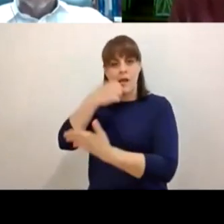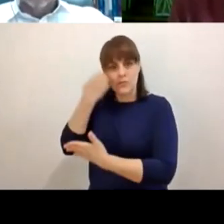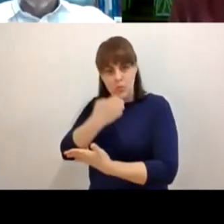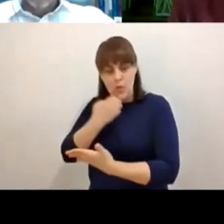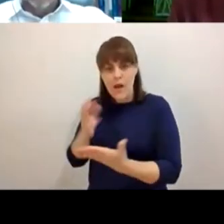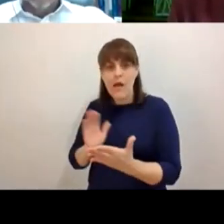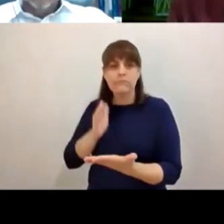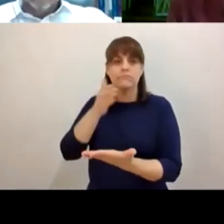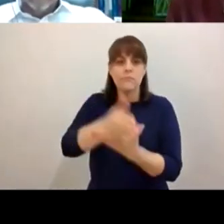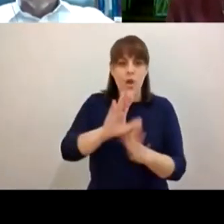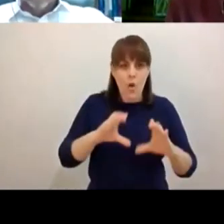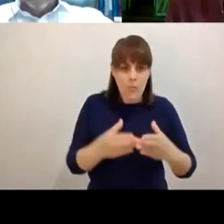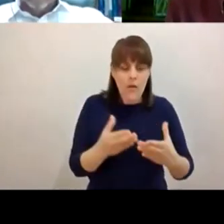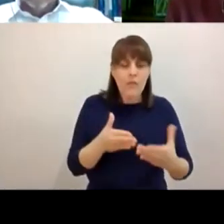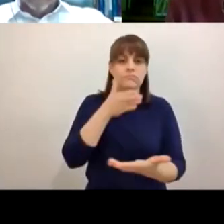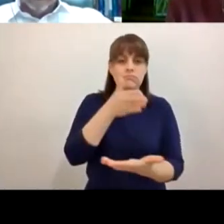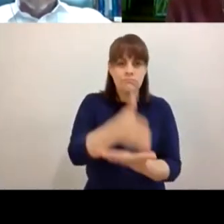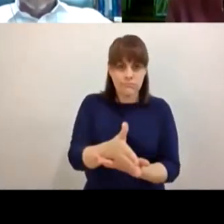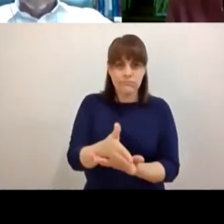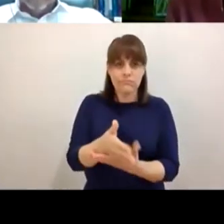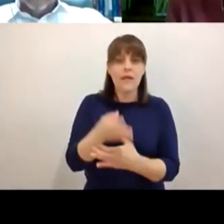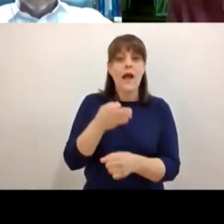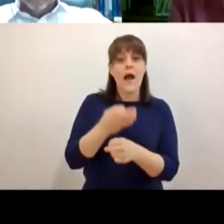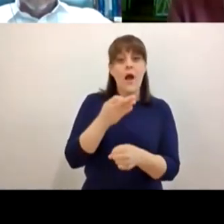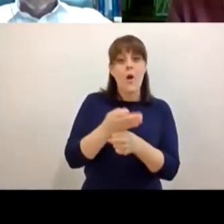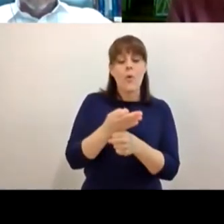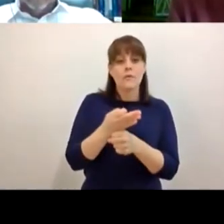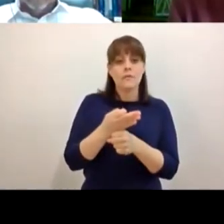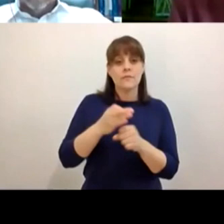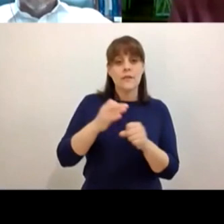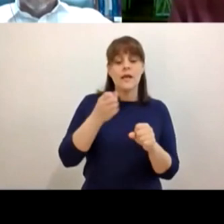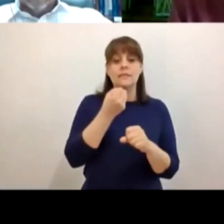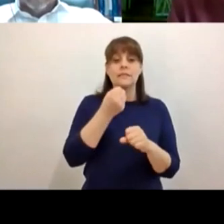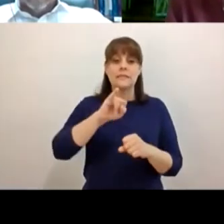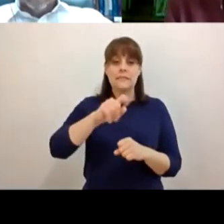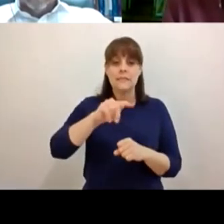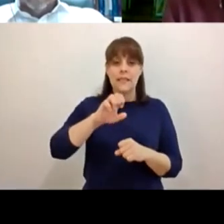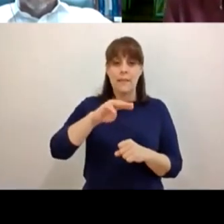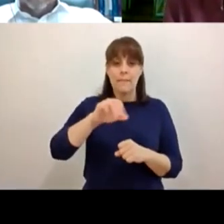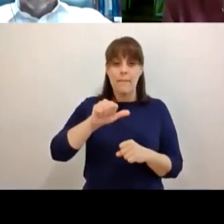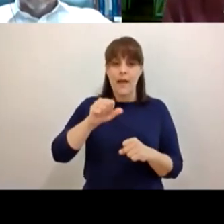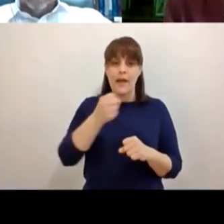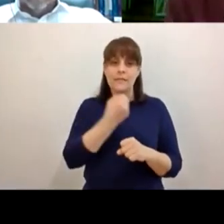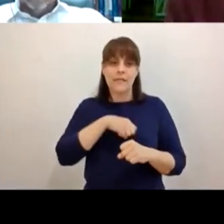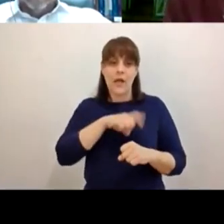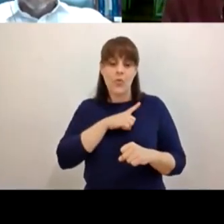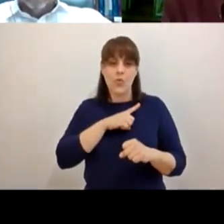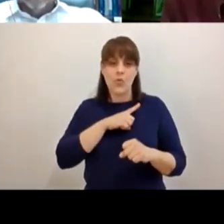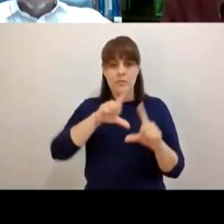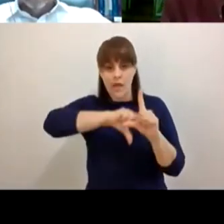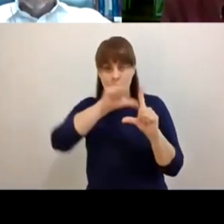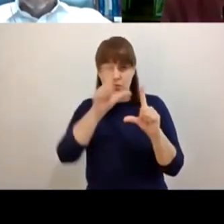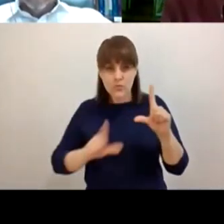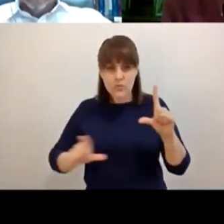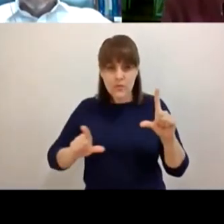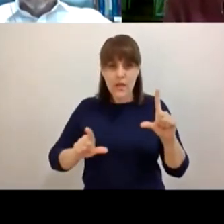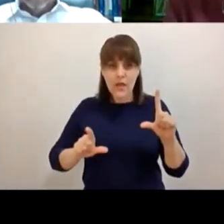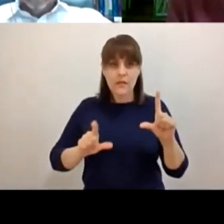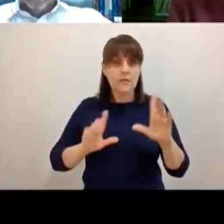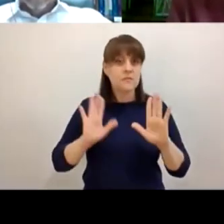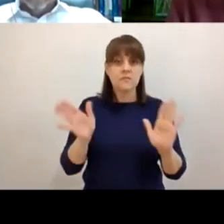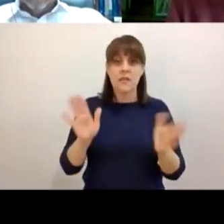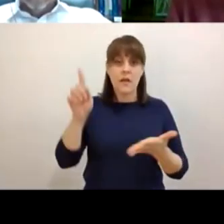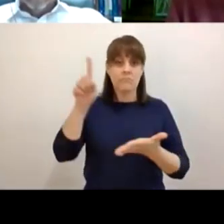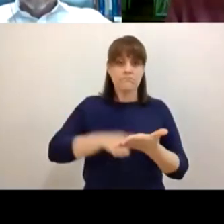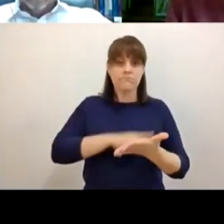muy importante que está sucediendo ahorita en el sistema de salud nacional, en el sistema de salud mental, es que ya no va a haber una CONADIC hacia el